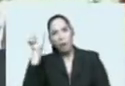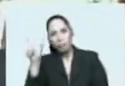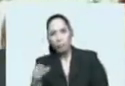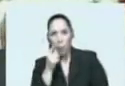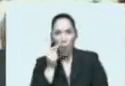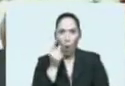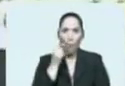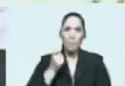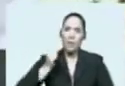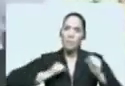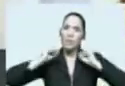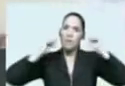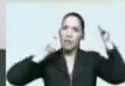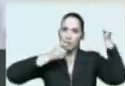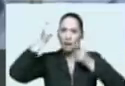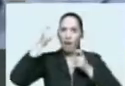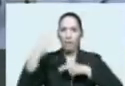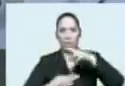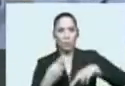la revolución bolivariana